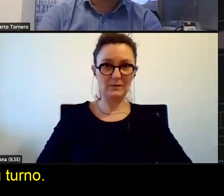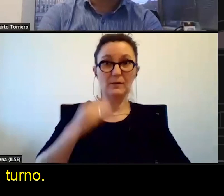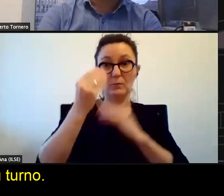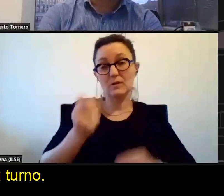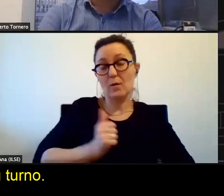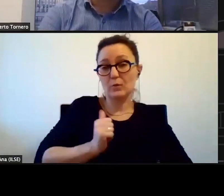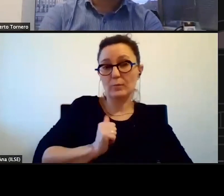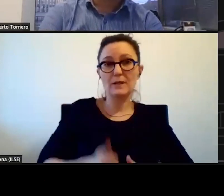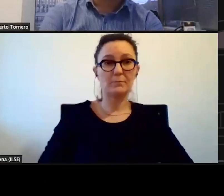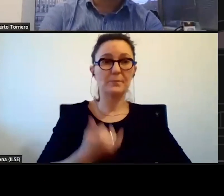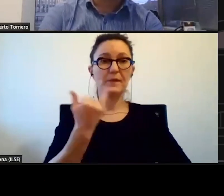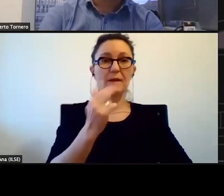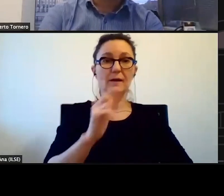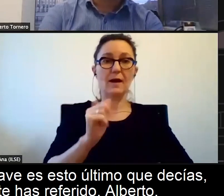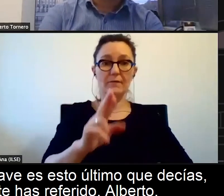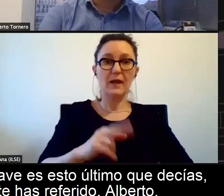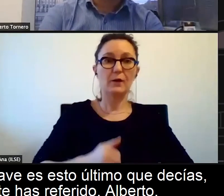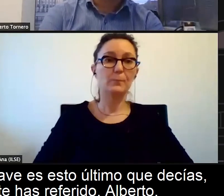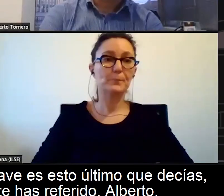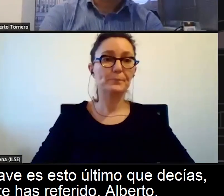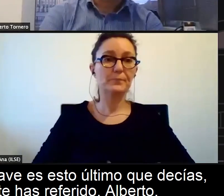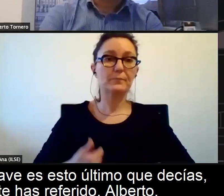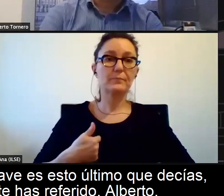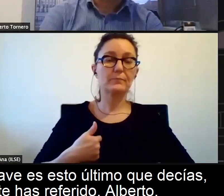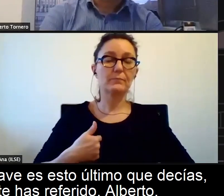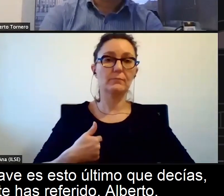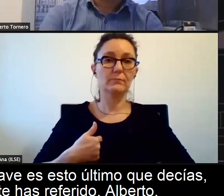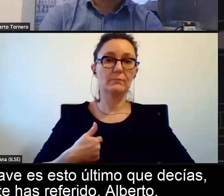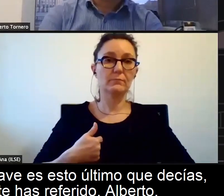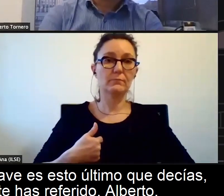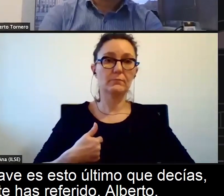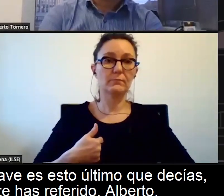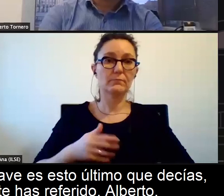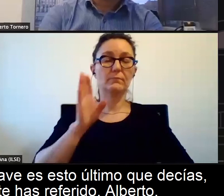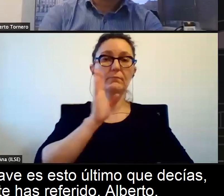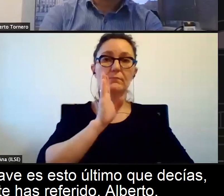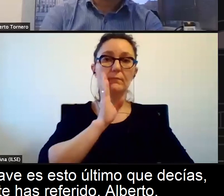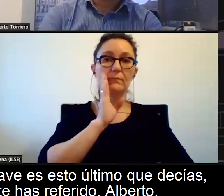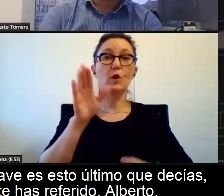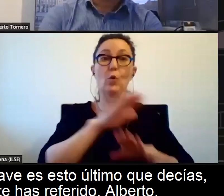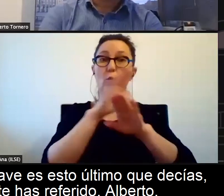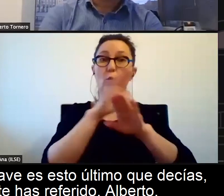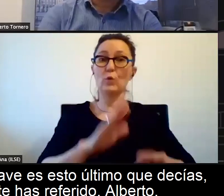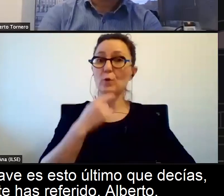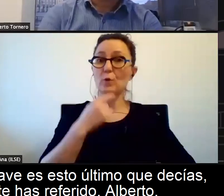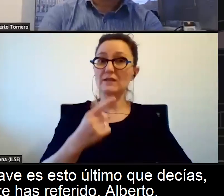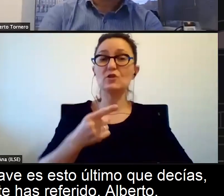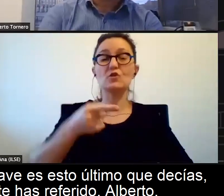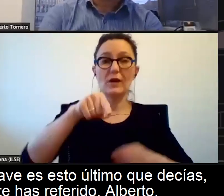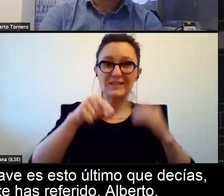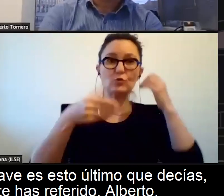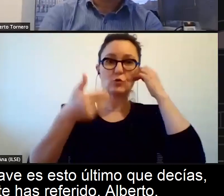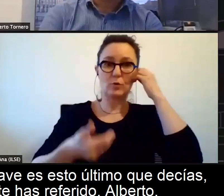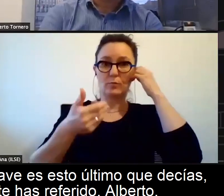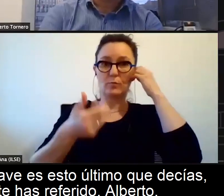tu turno. Yo creo, como decíais, que la clave es esto último que decías, Carlos, y que